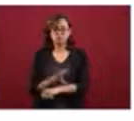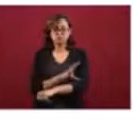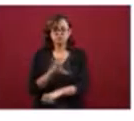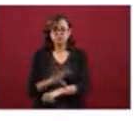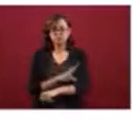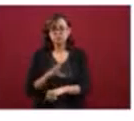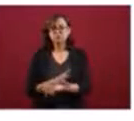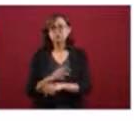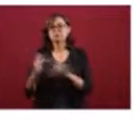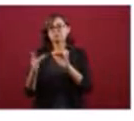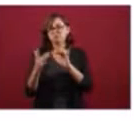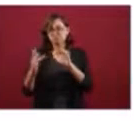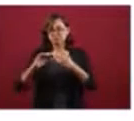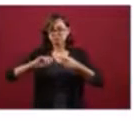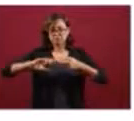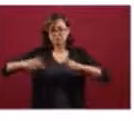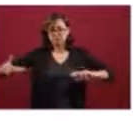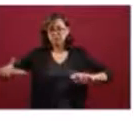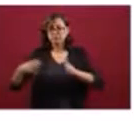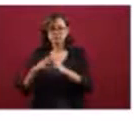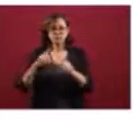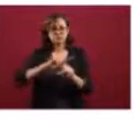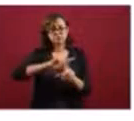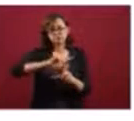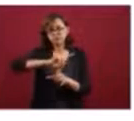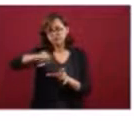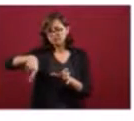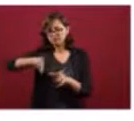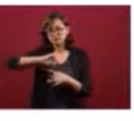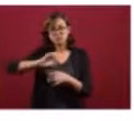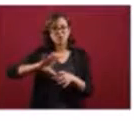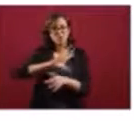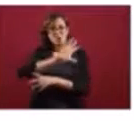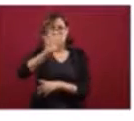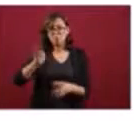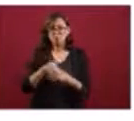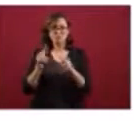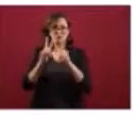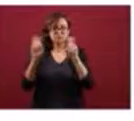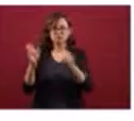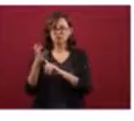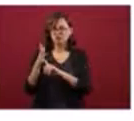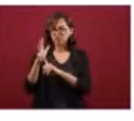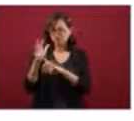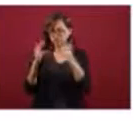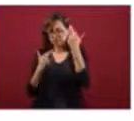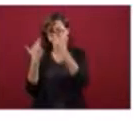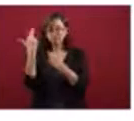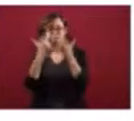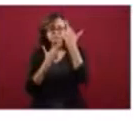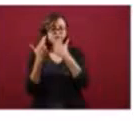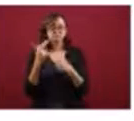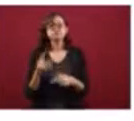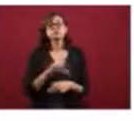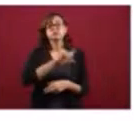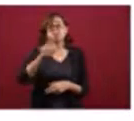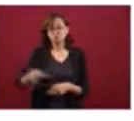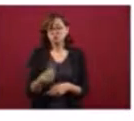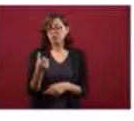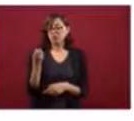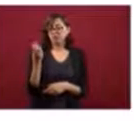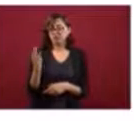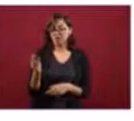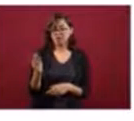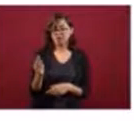rotores, transmisión, caja de 90 grados, etcétera, del helicóptero. En mayo hubo una reunión